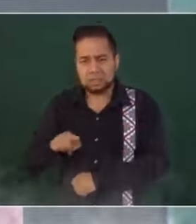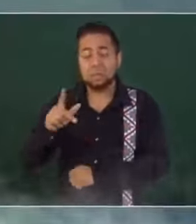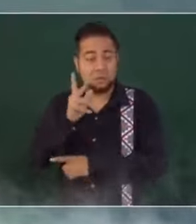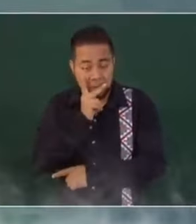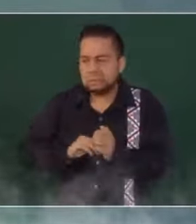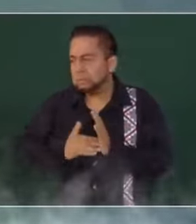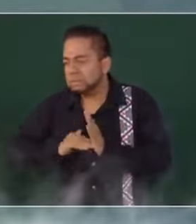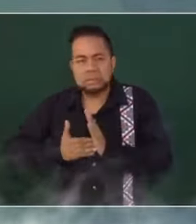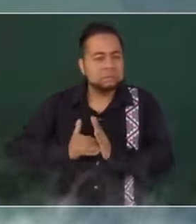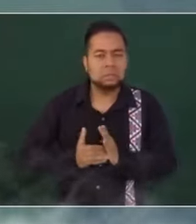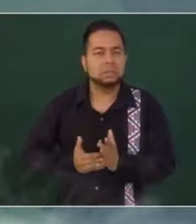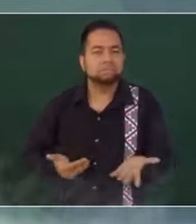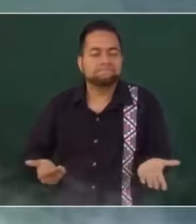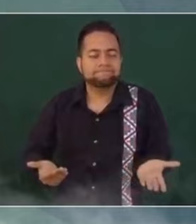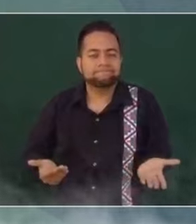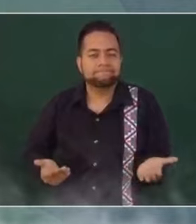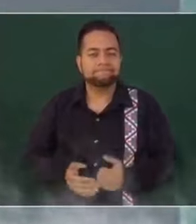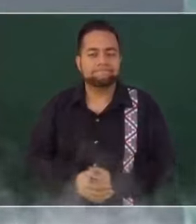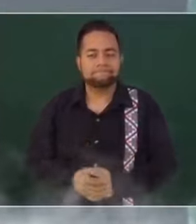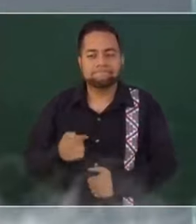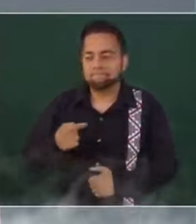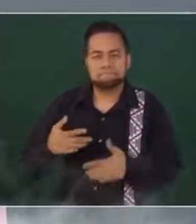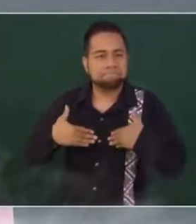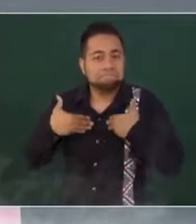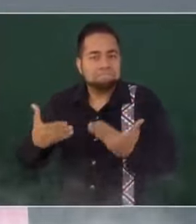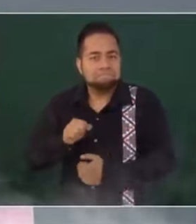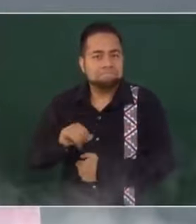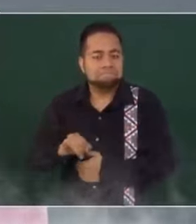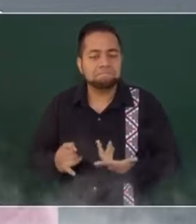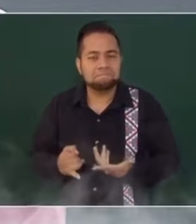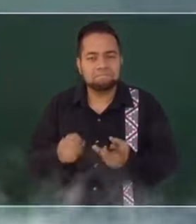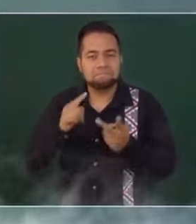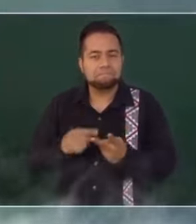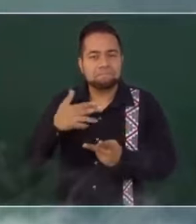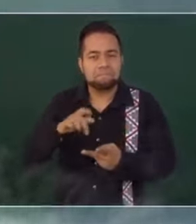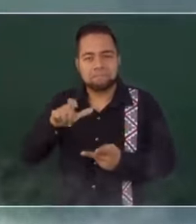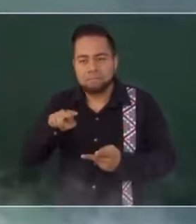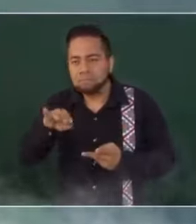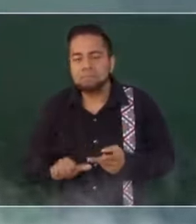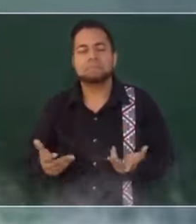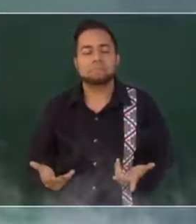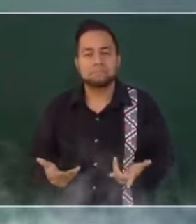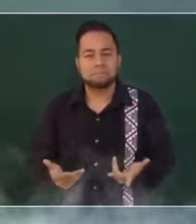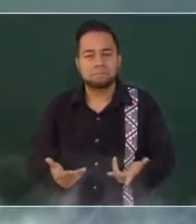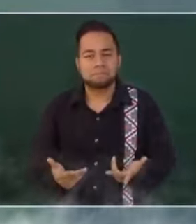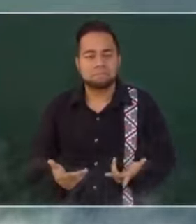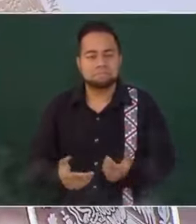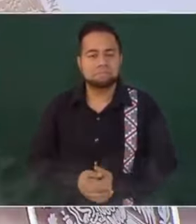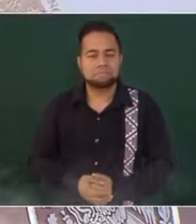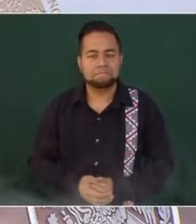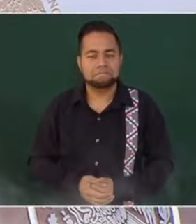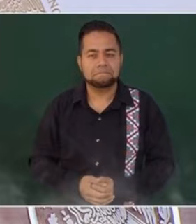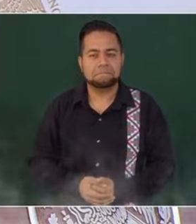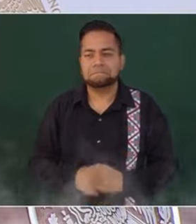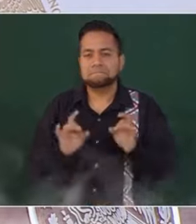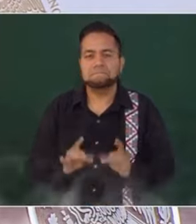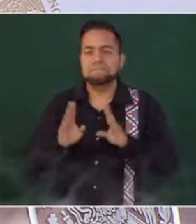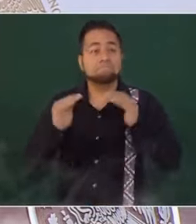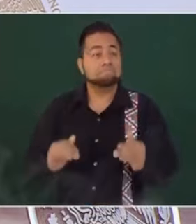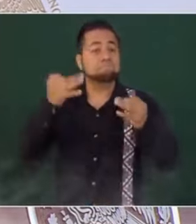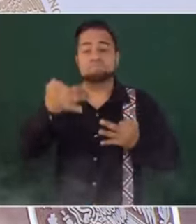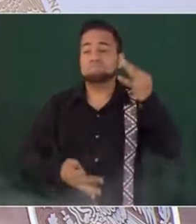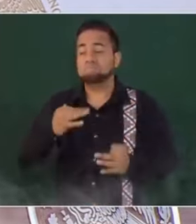el papá. ¿Cómo no voy a tener yo confianza en Lenia? Ni modo que va a llegar a la Suprema